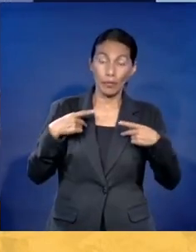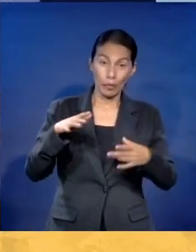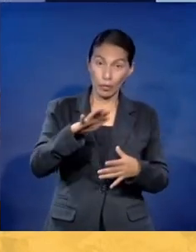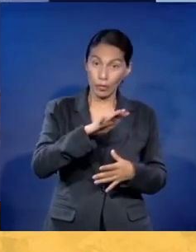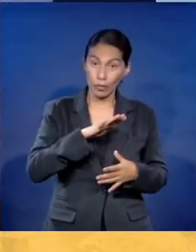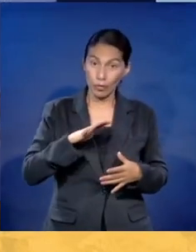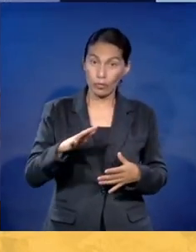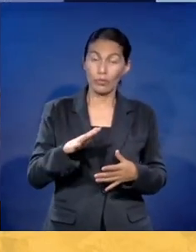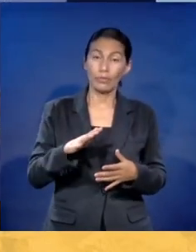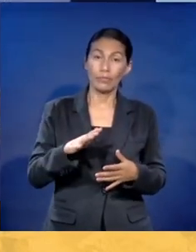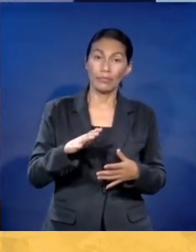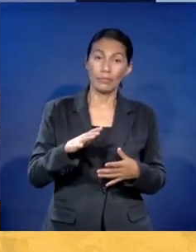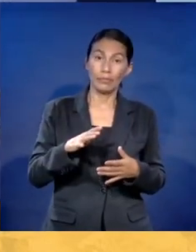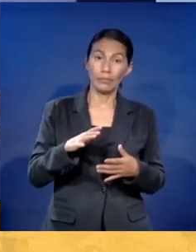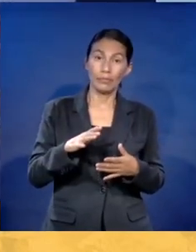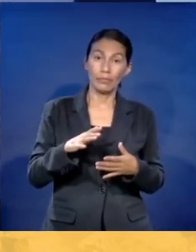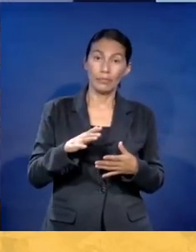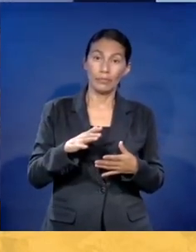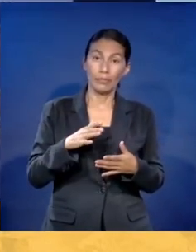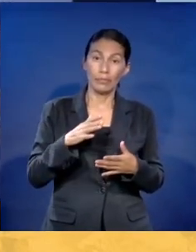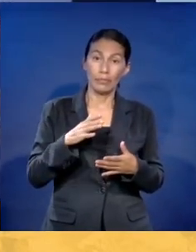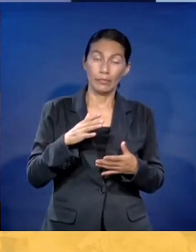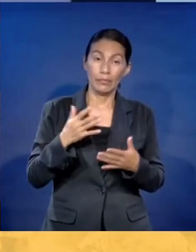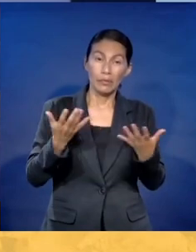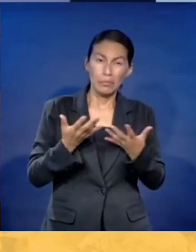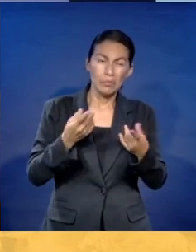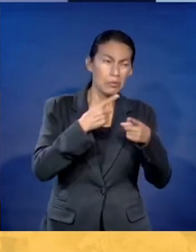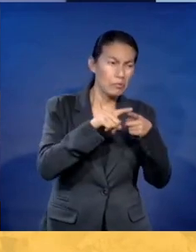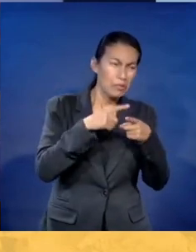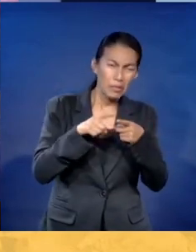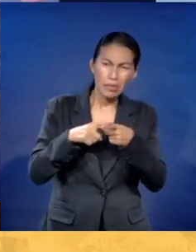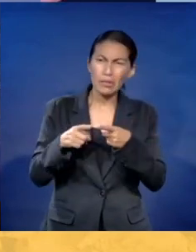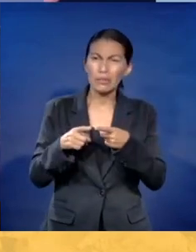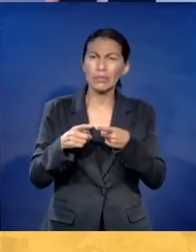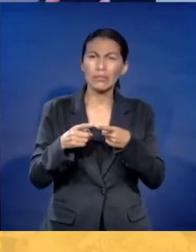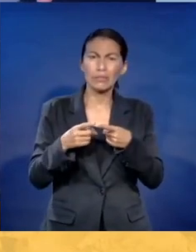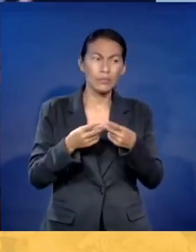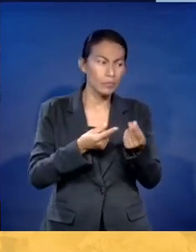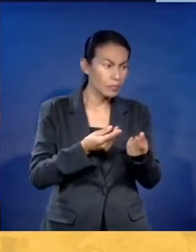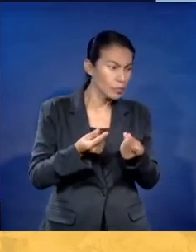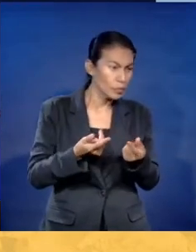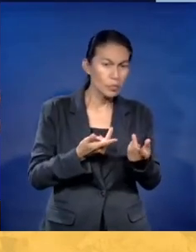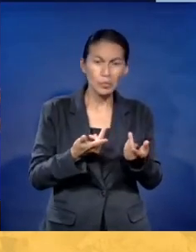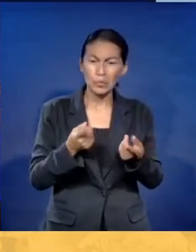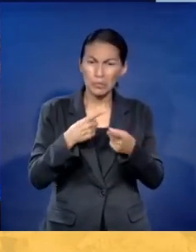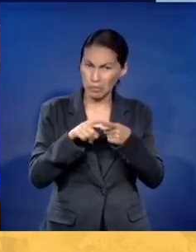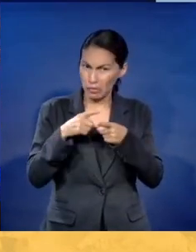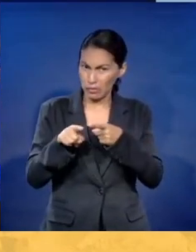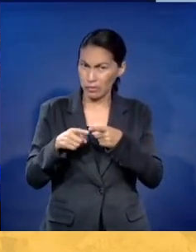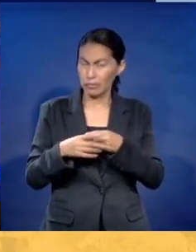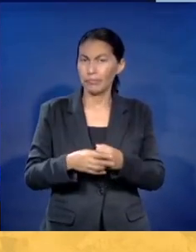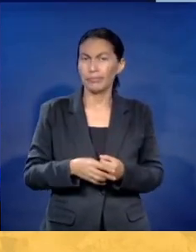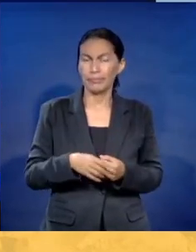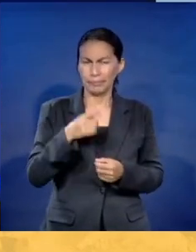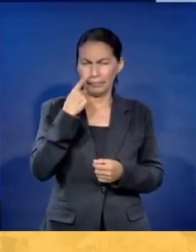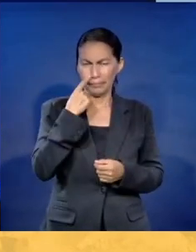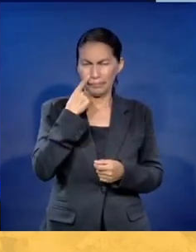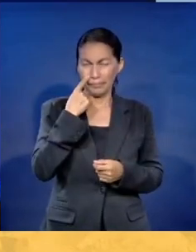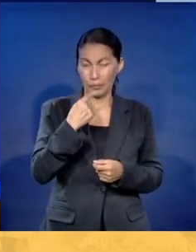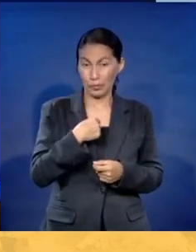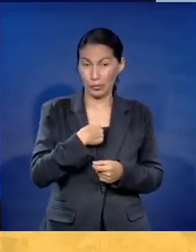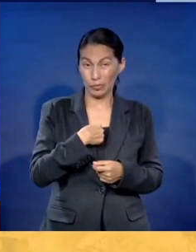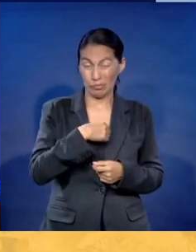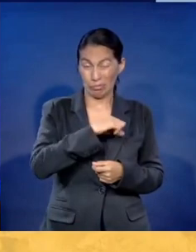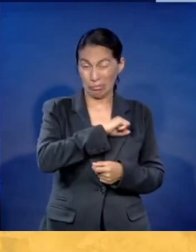distintas habilidades no podemos ser buenos para todo yo tengo bien identificadas las cosas en las que soy